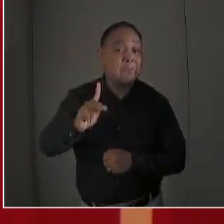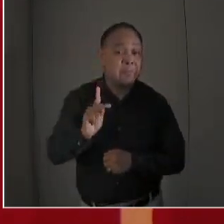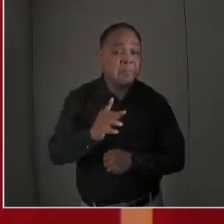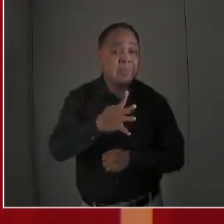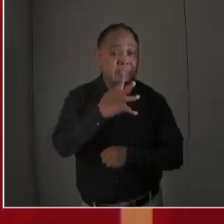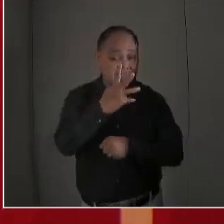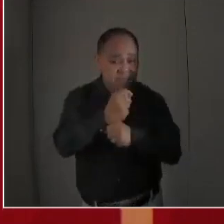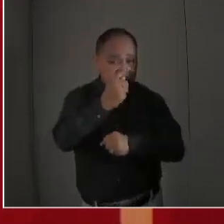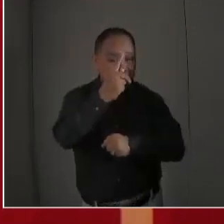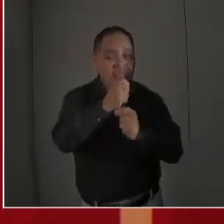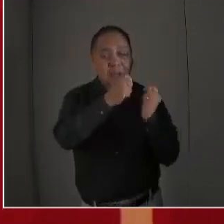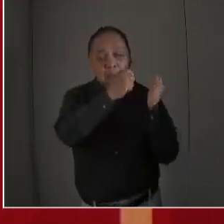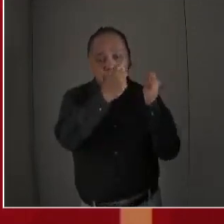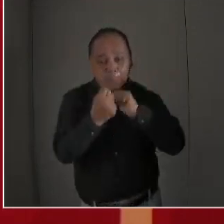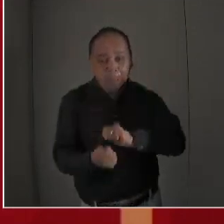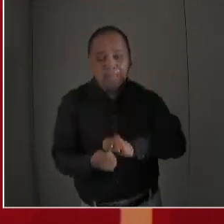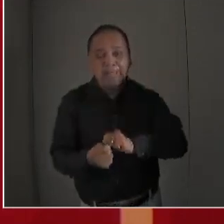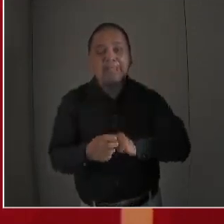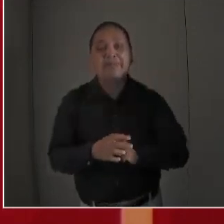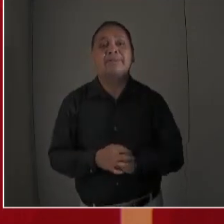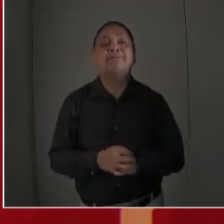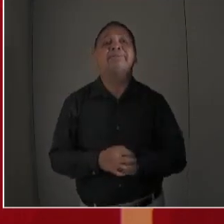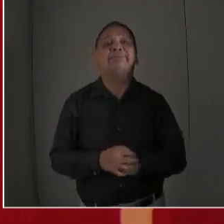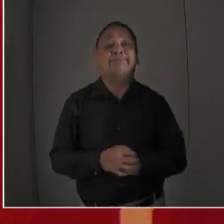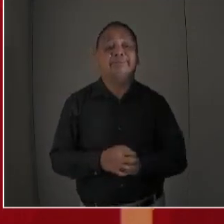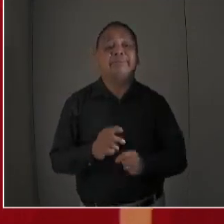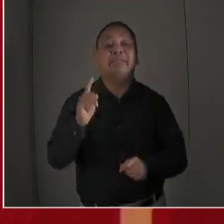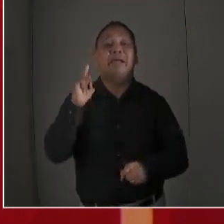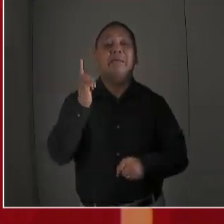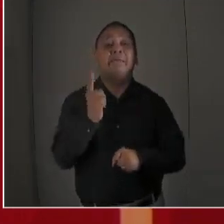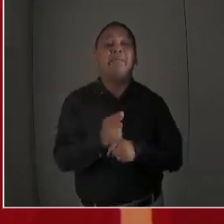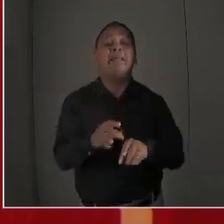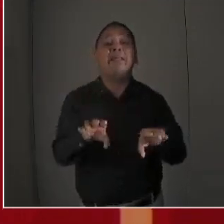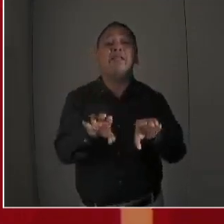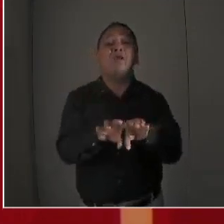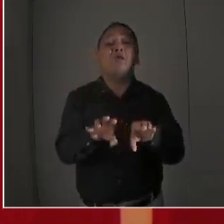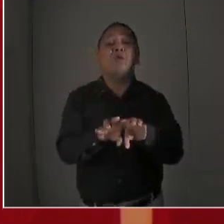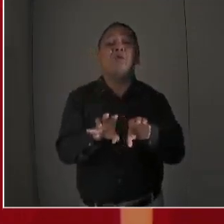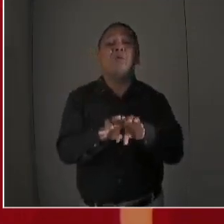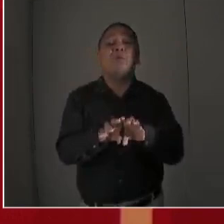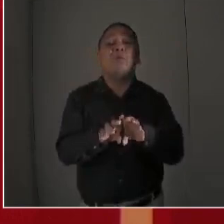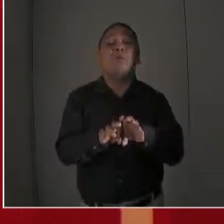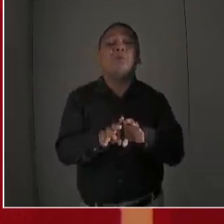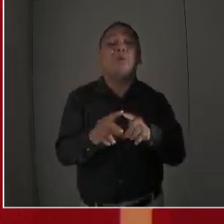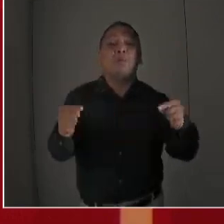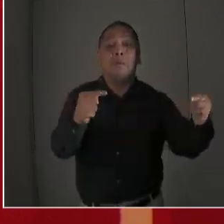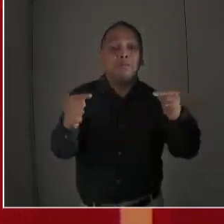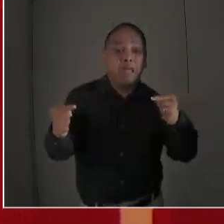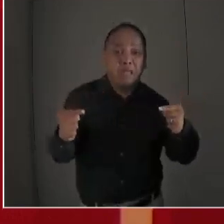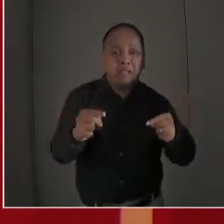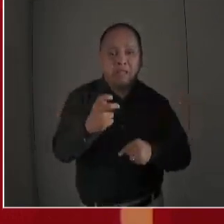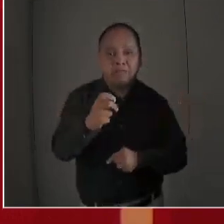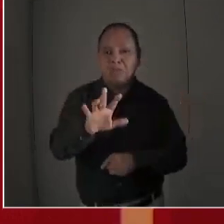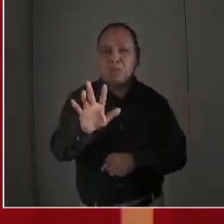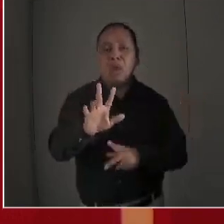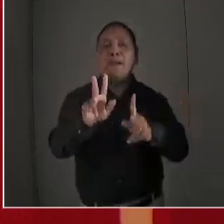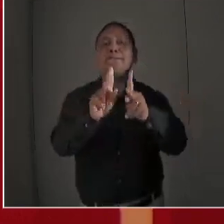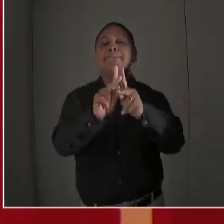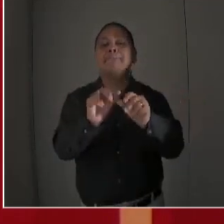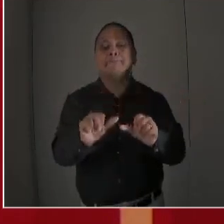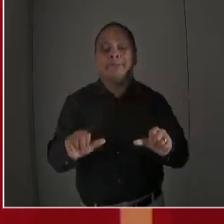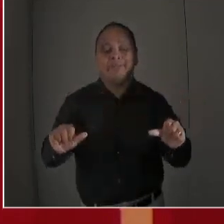cuarta transformación y lograrlo de manera pacífica, sin violencia, demostrando